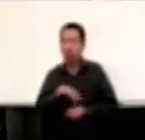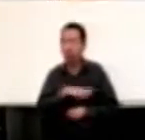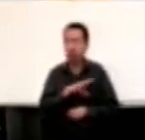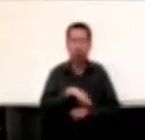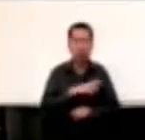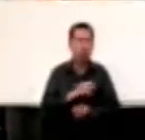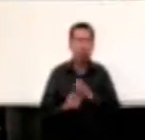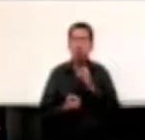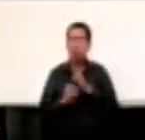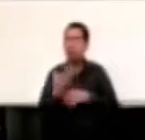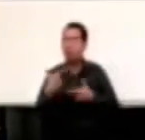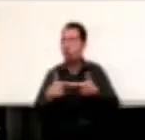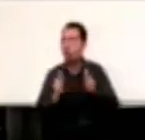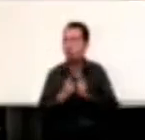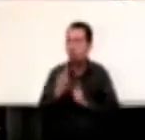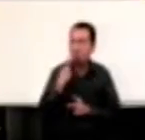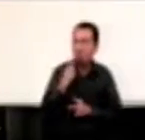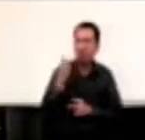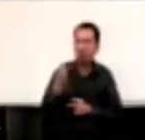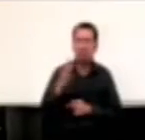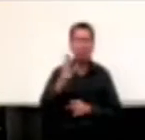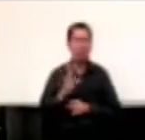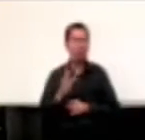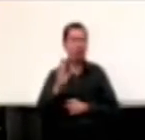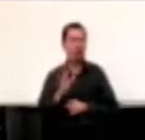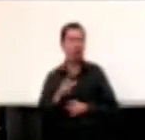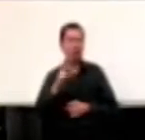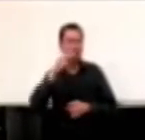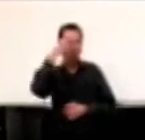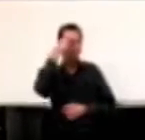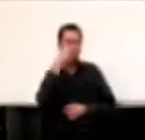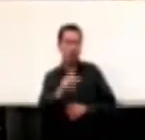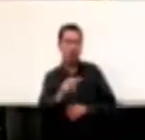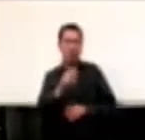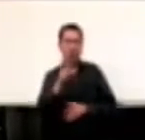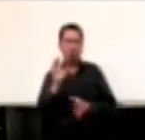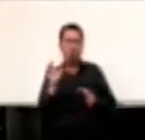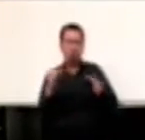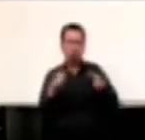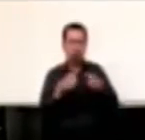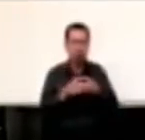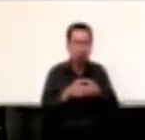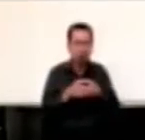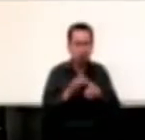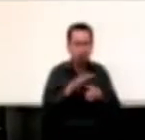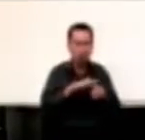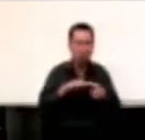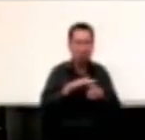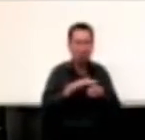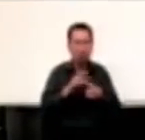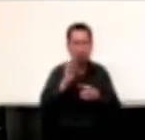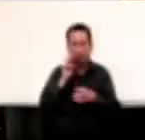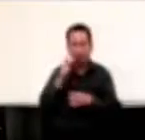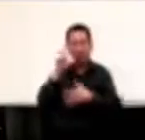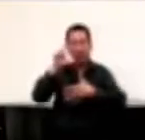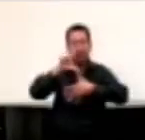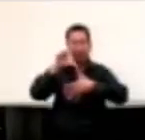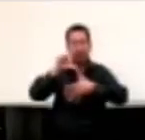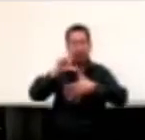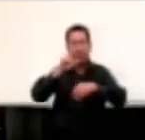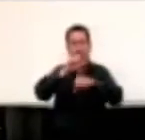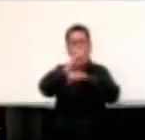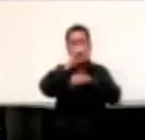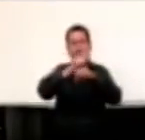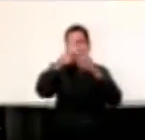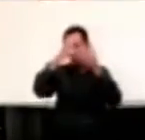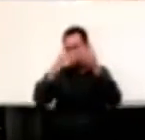una especie de país ligado a las tendencias que podemos observar más al sur del continente. Había la idea también de